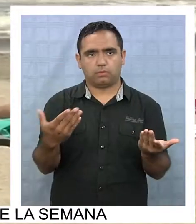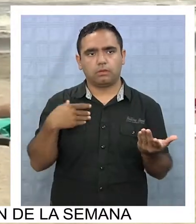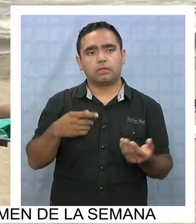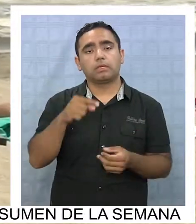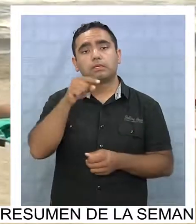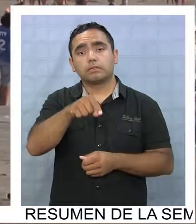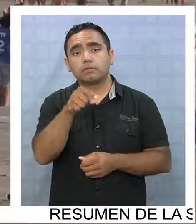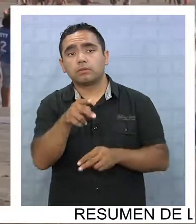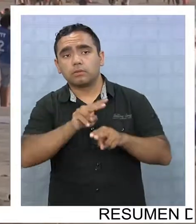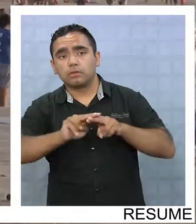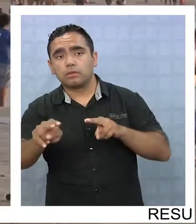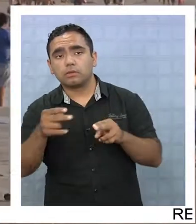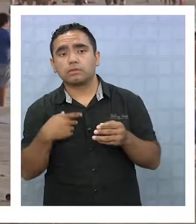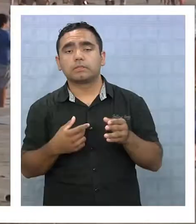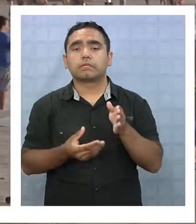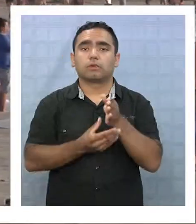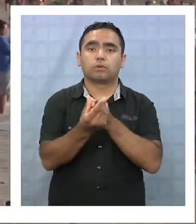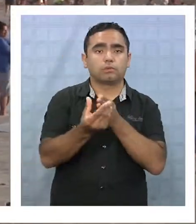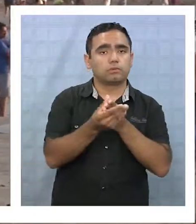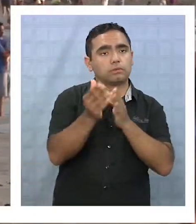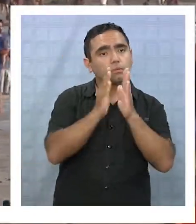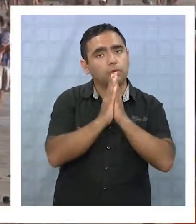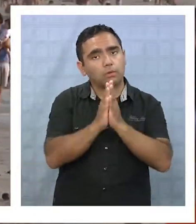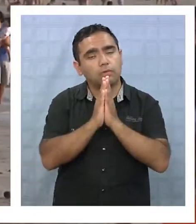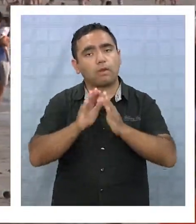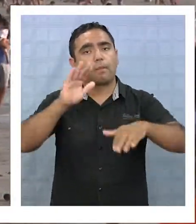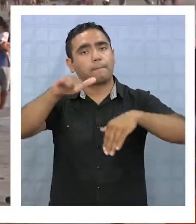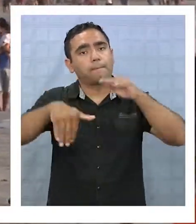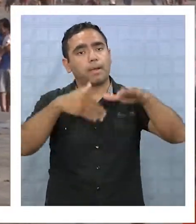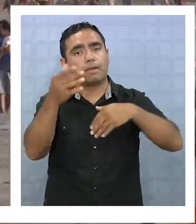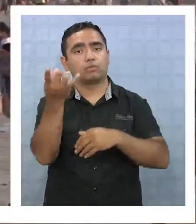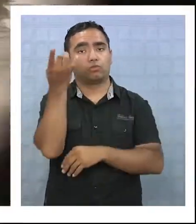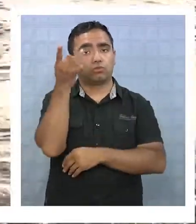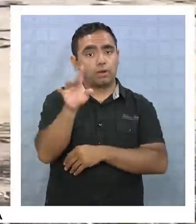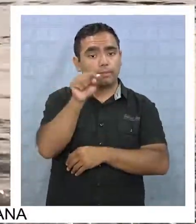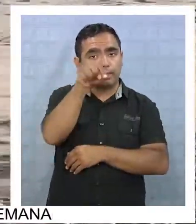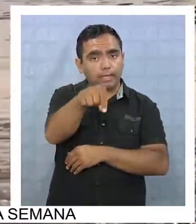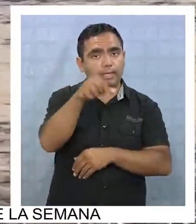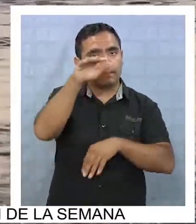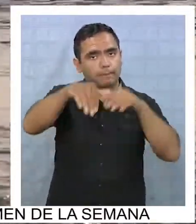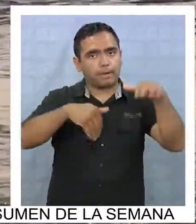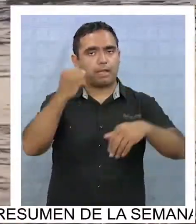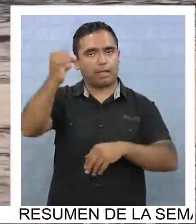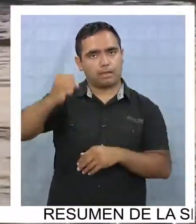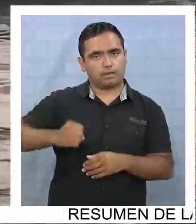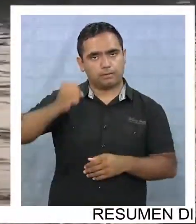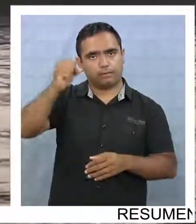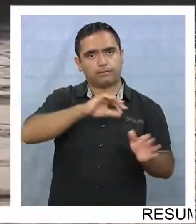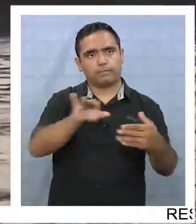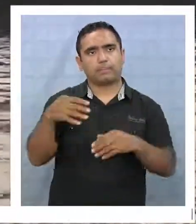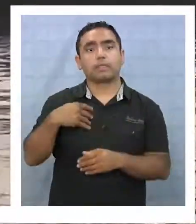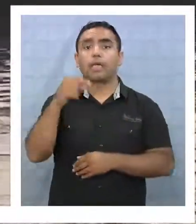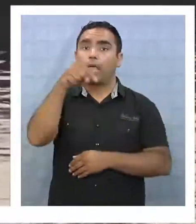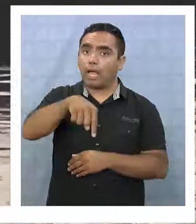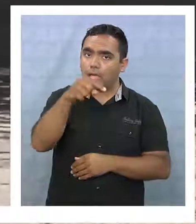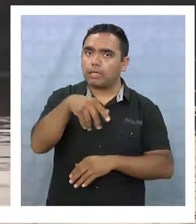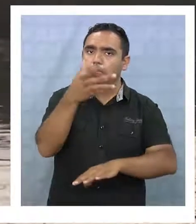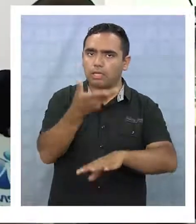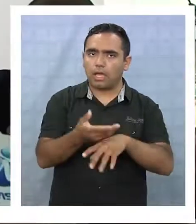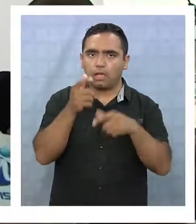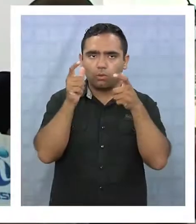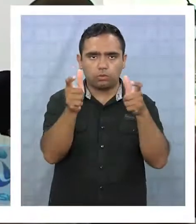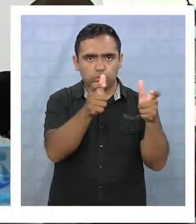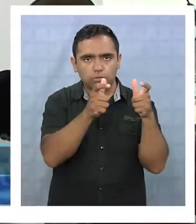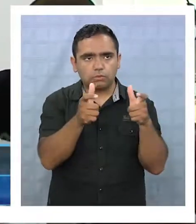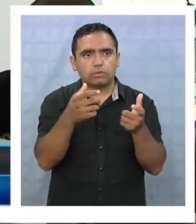lo que genera que finalmente la recomendación sea disfrutar del mar solo en Cabancha. Solo las embarcaciones las vamos tener permanentemente acá, voy a contar de las